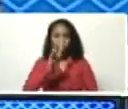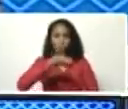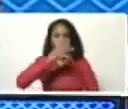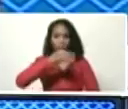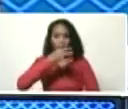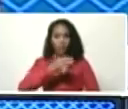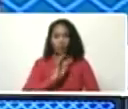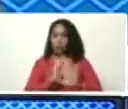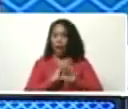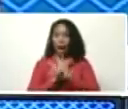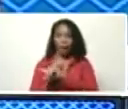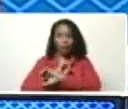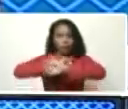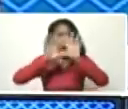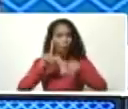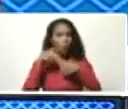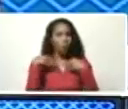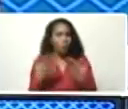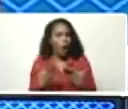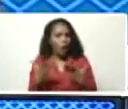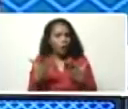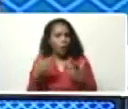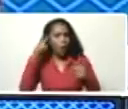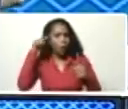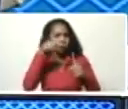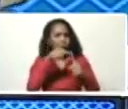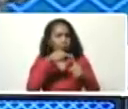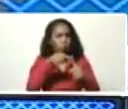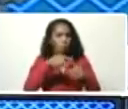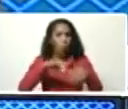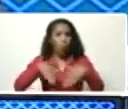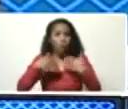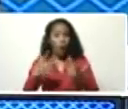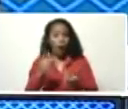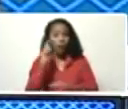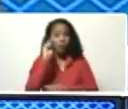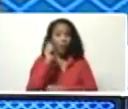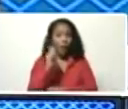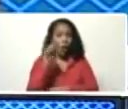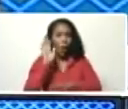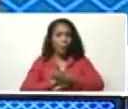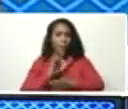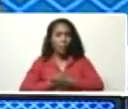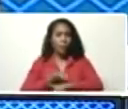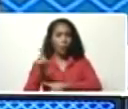2 de la tarde y él ya tenía claro cuál era su papel. Tenía claro lo que estaba sucediendo.